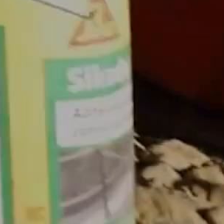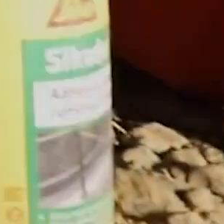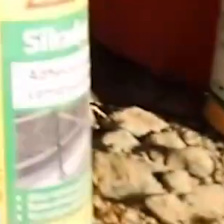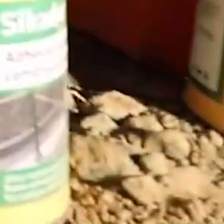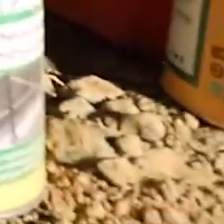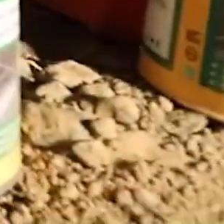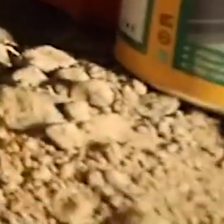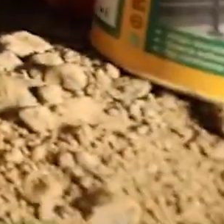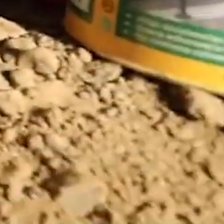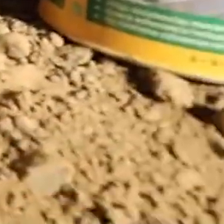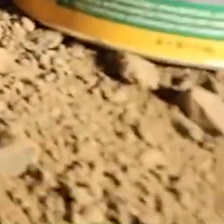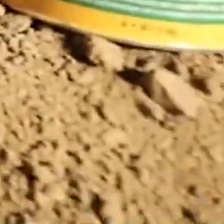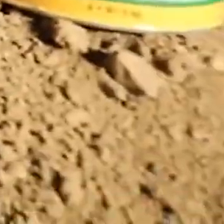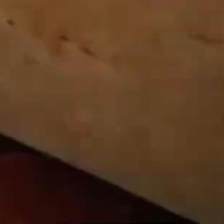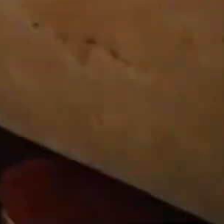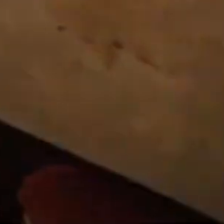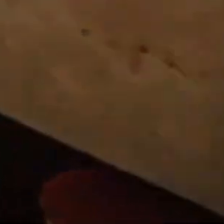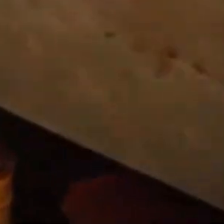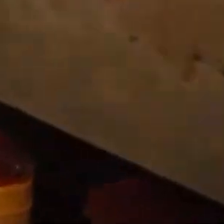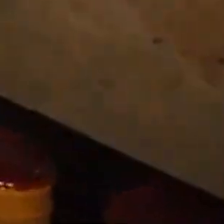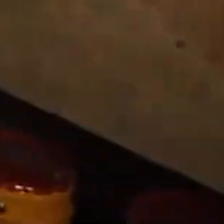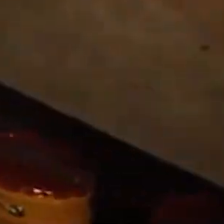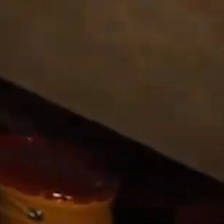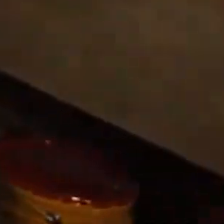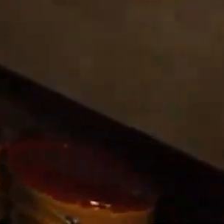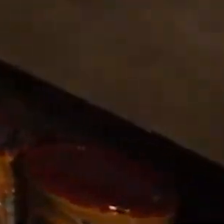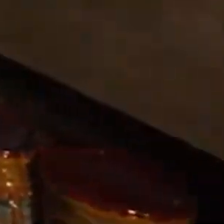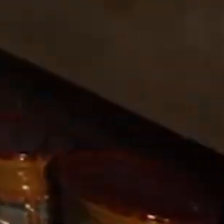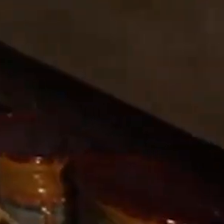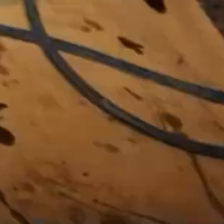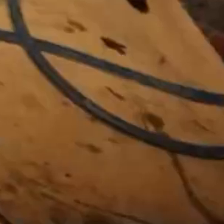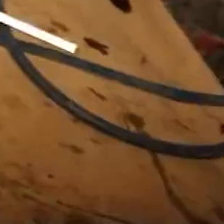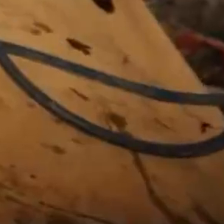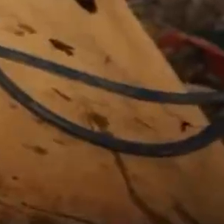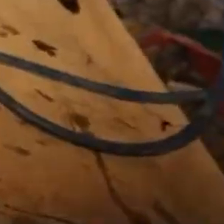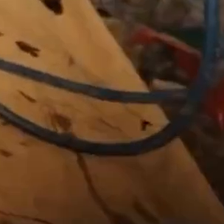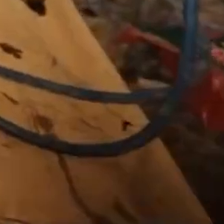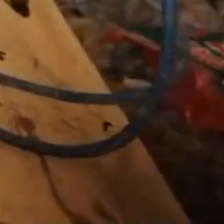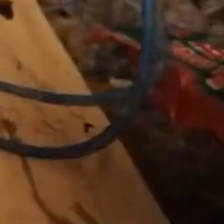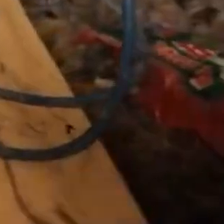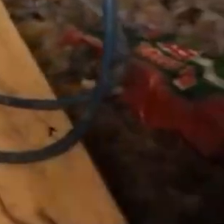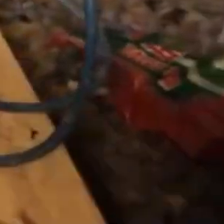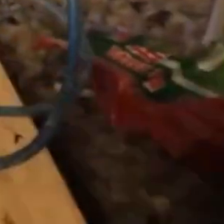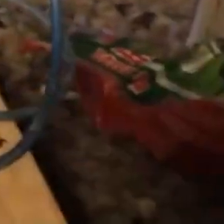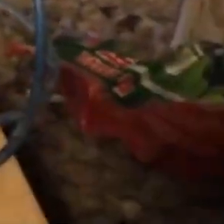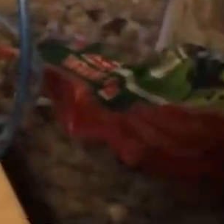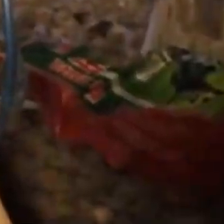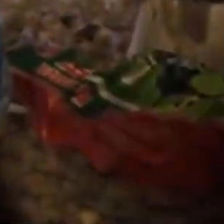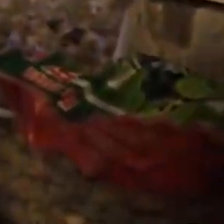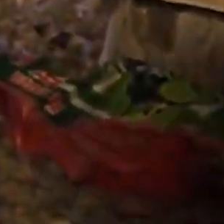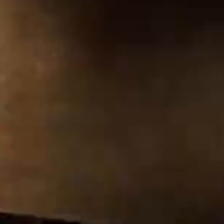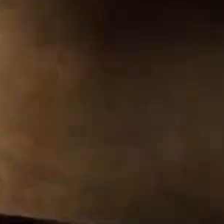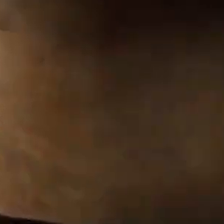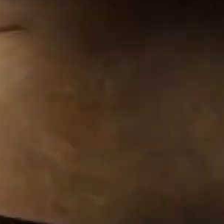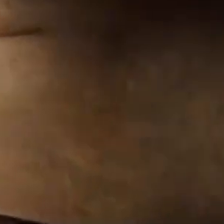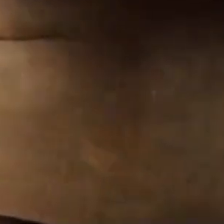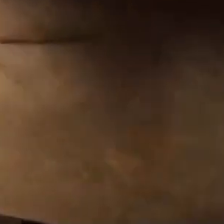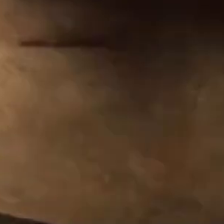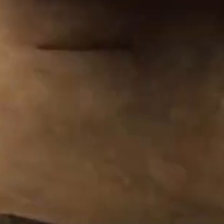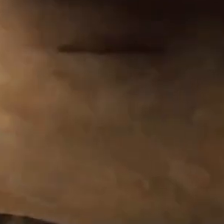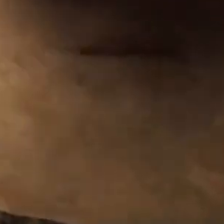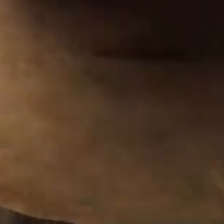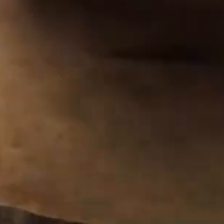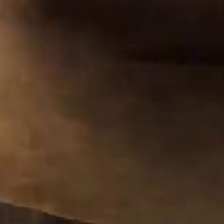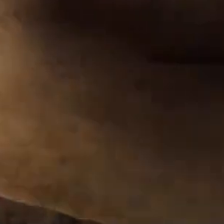El Gobierno de México y el de la Ciudad trabajan coordinadamente en el reforzamiento estructural de la cimentación de la Terminal 2 del